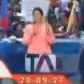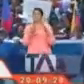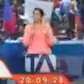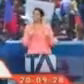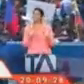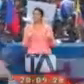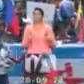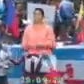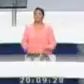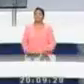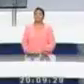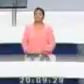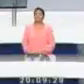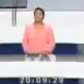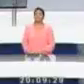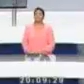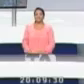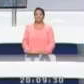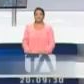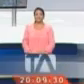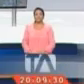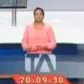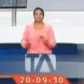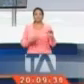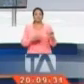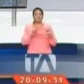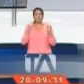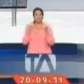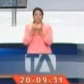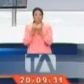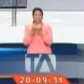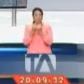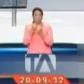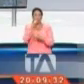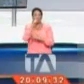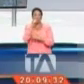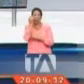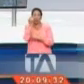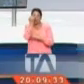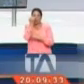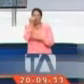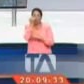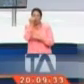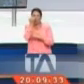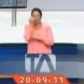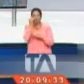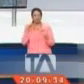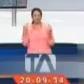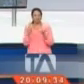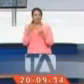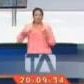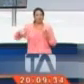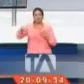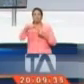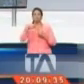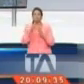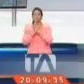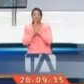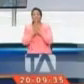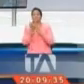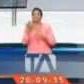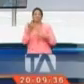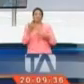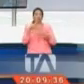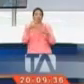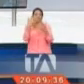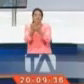Paredes, 24 horas. La CONAIE solicitará la amnistía para 98 personas que tienen procesos judiciales. Esto y la